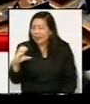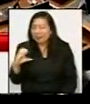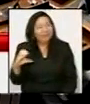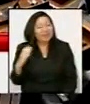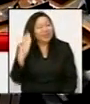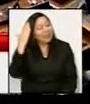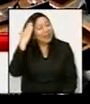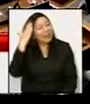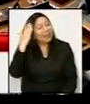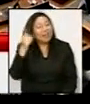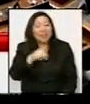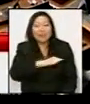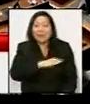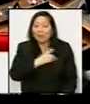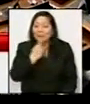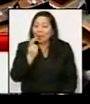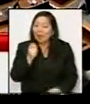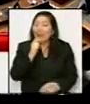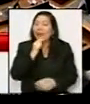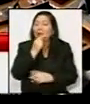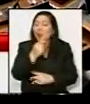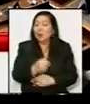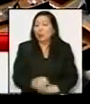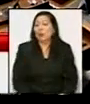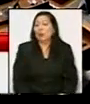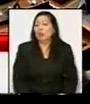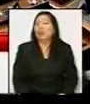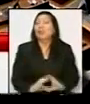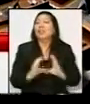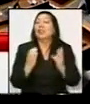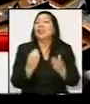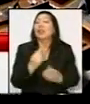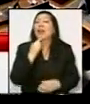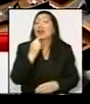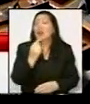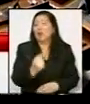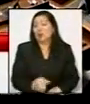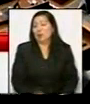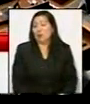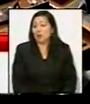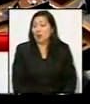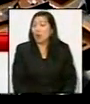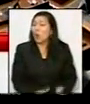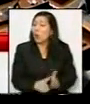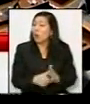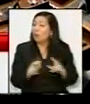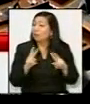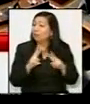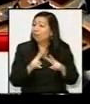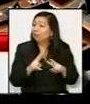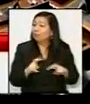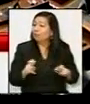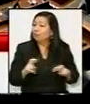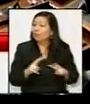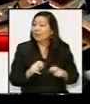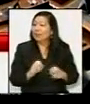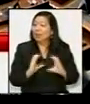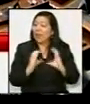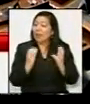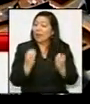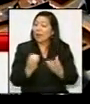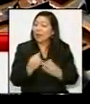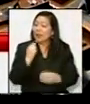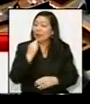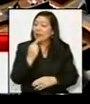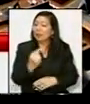cinco días al fiscal para que acuse es el congreso el que acusa o sea luego de hacer la investigación preliminar el congreso